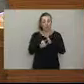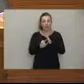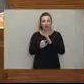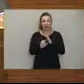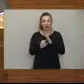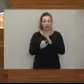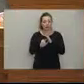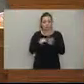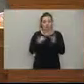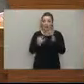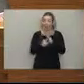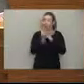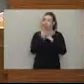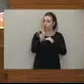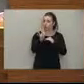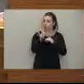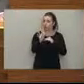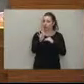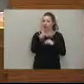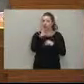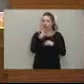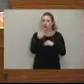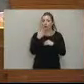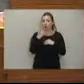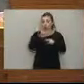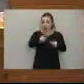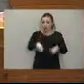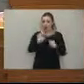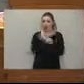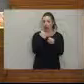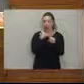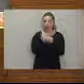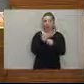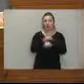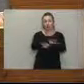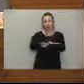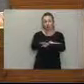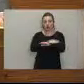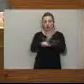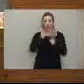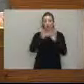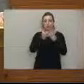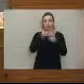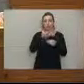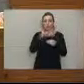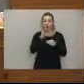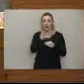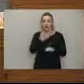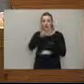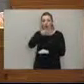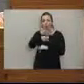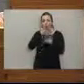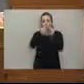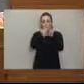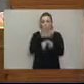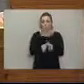de las pocas positivas, que se contemplaba en la reforma laboral emprendida por el Gobierno del Partido Popular, al obligar a su elaboración por parte